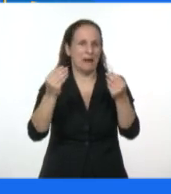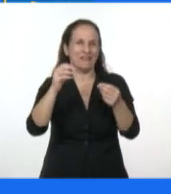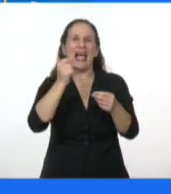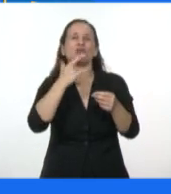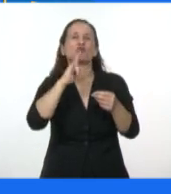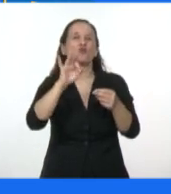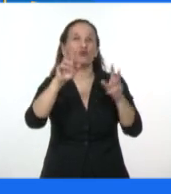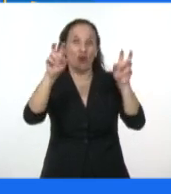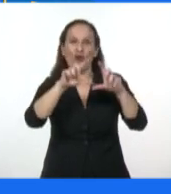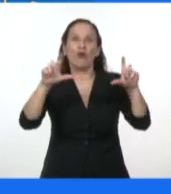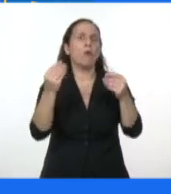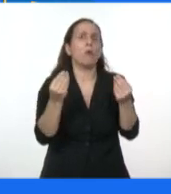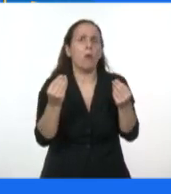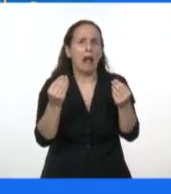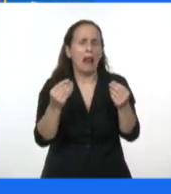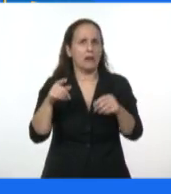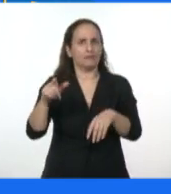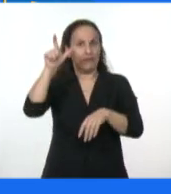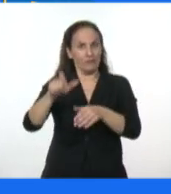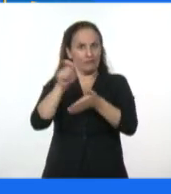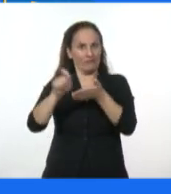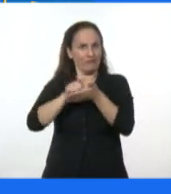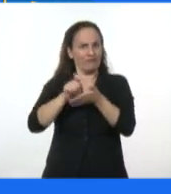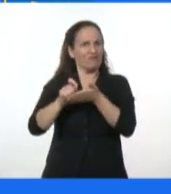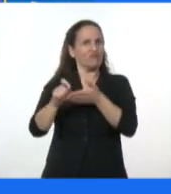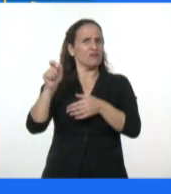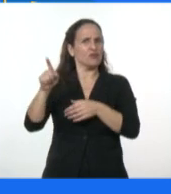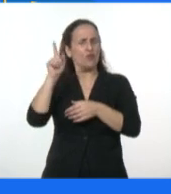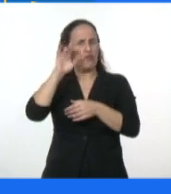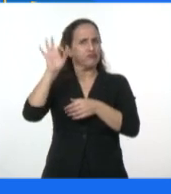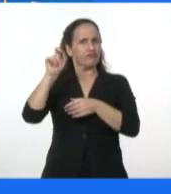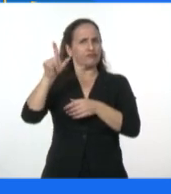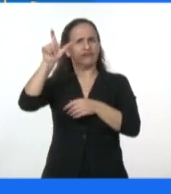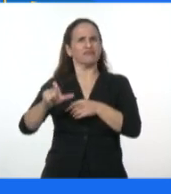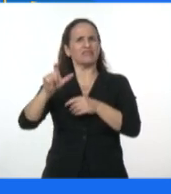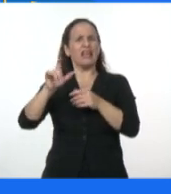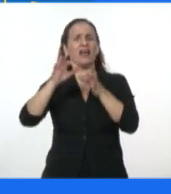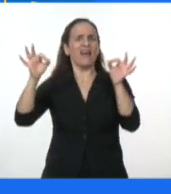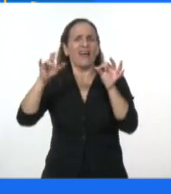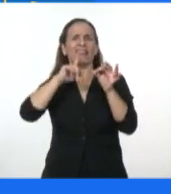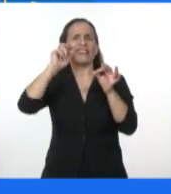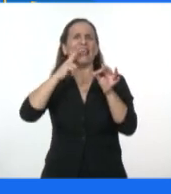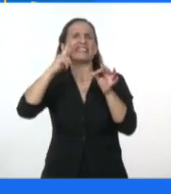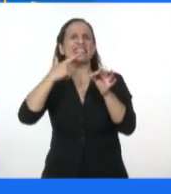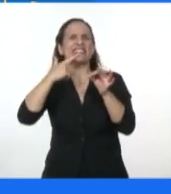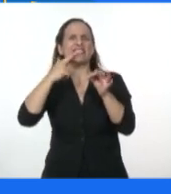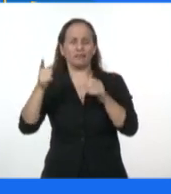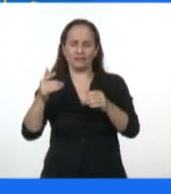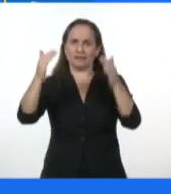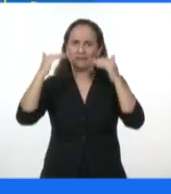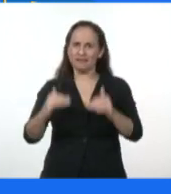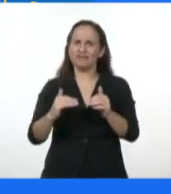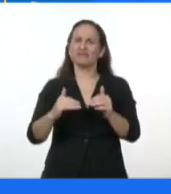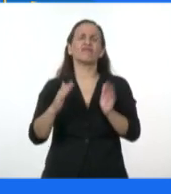carta? ¿Cuál es la posición de su autor? Es decir, ¿cuál es su tesis? ¿Cuáles son sus argumentos? Es decir, las